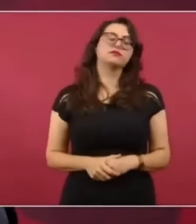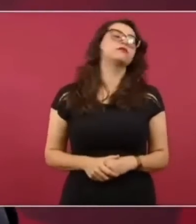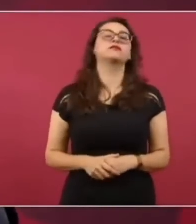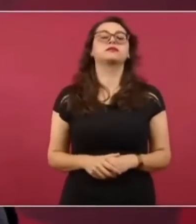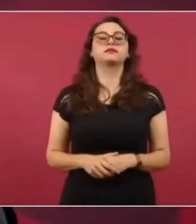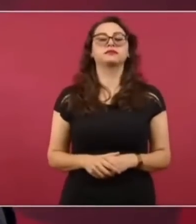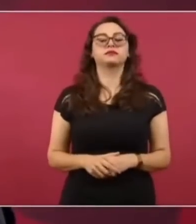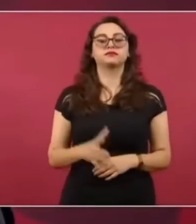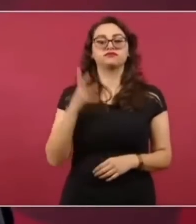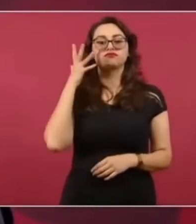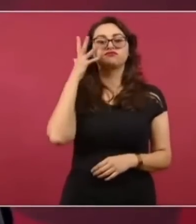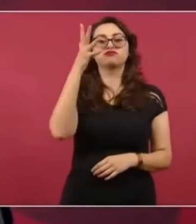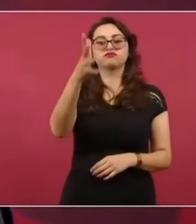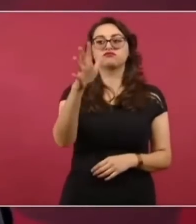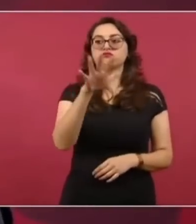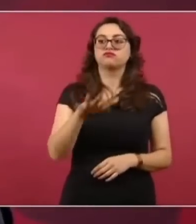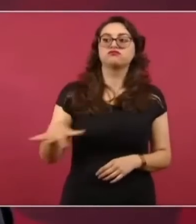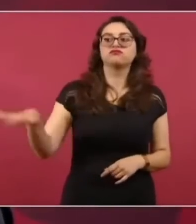elegir.